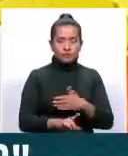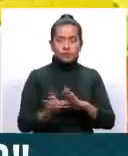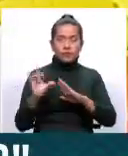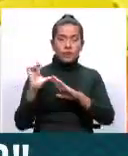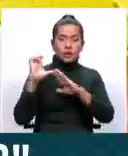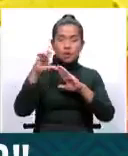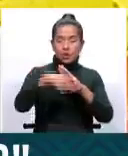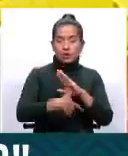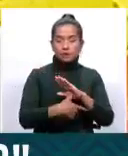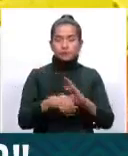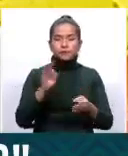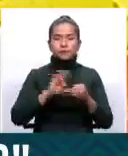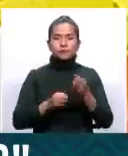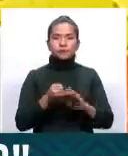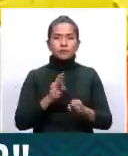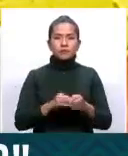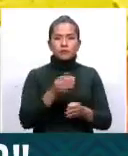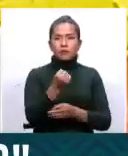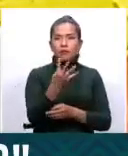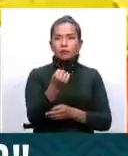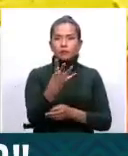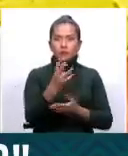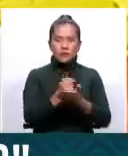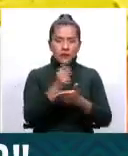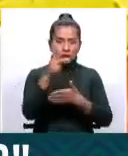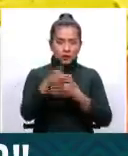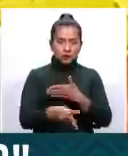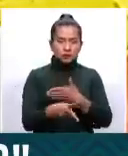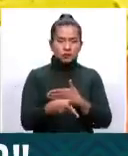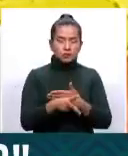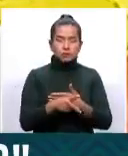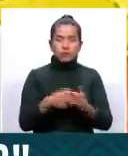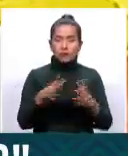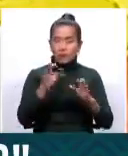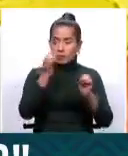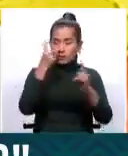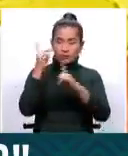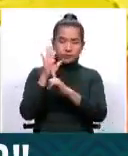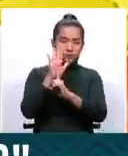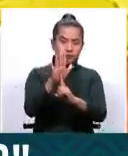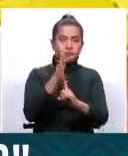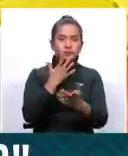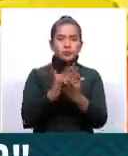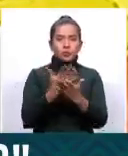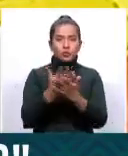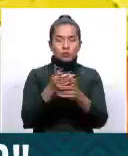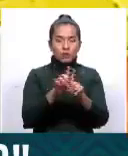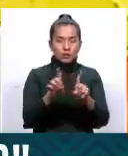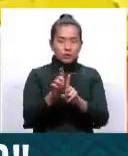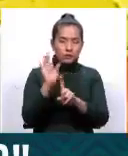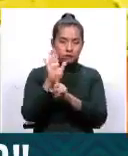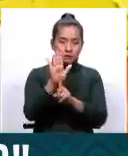Luego, en fecha 14 de septiembre, como se puede evidenciar en esta nota,